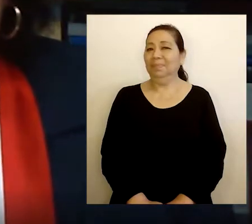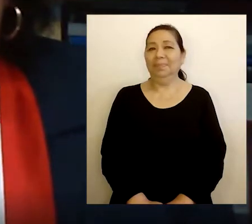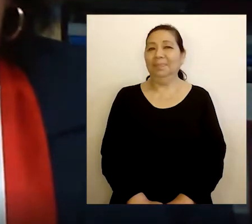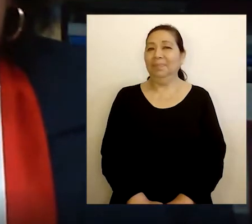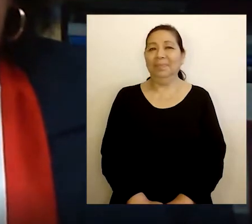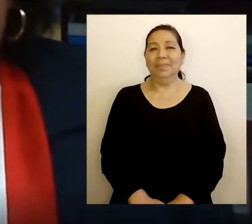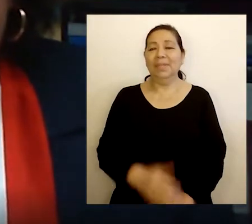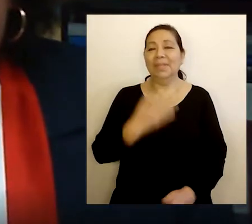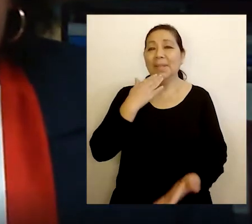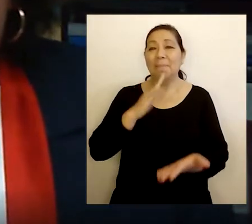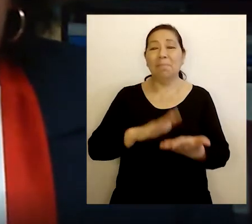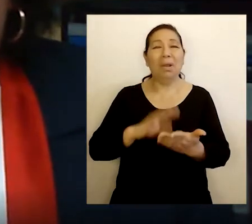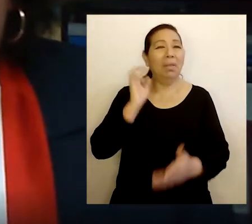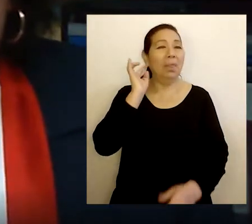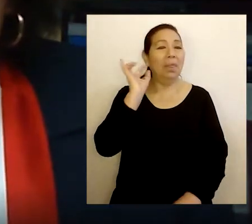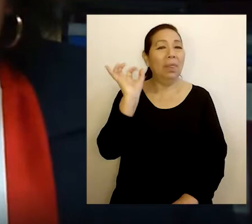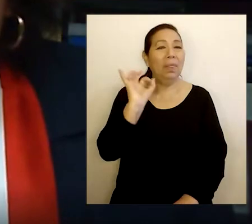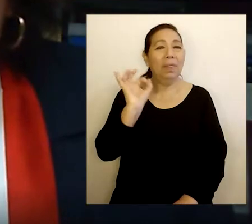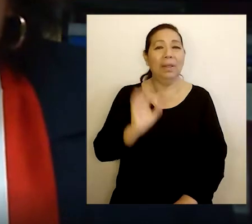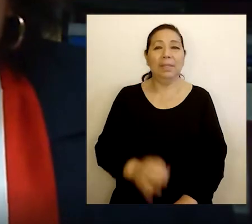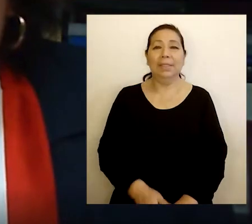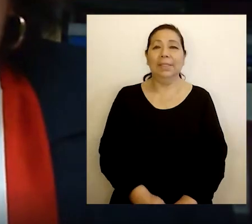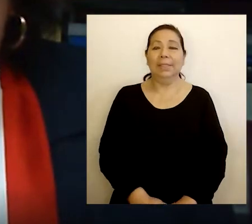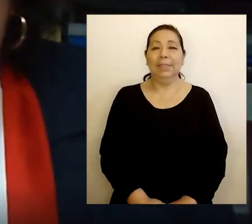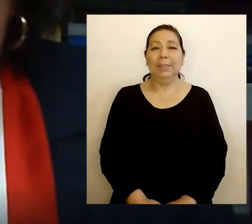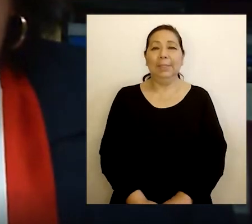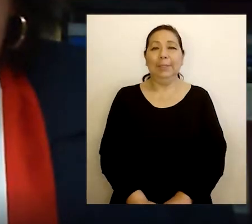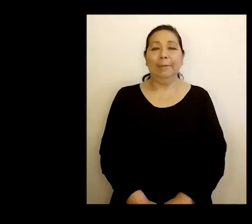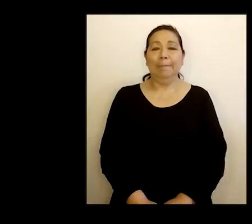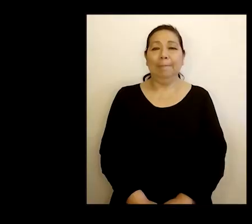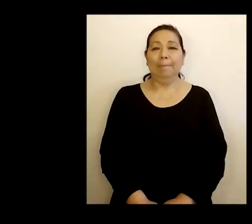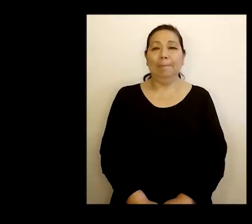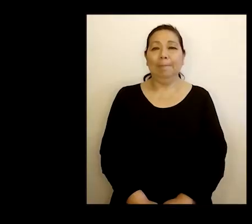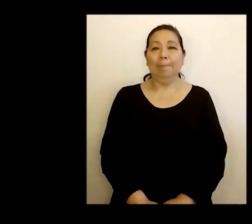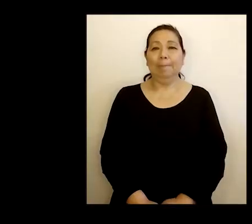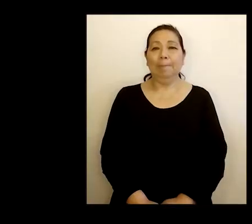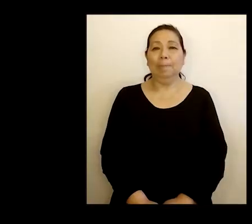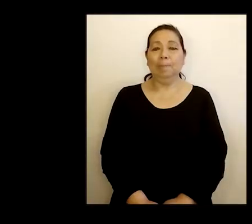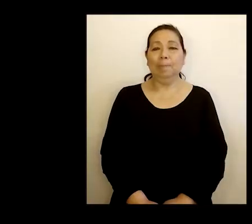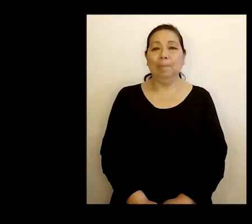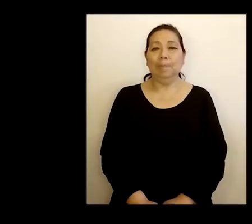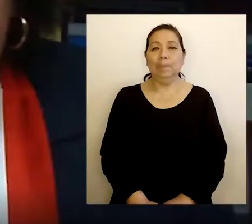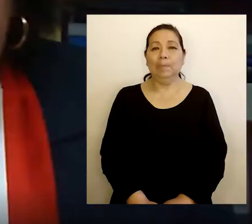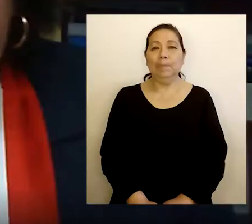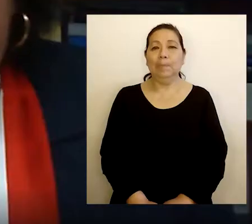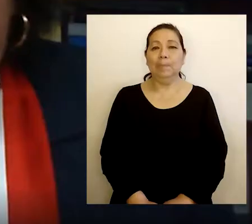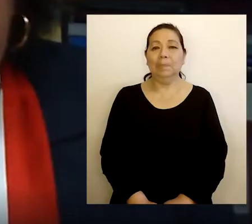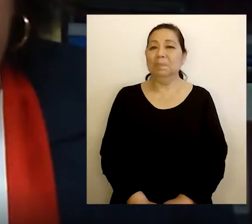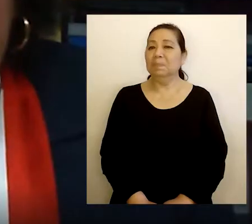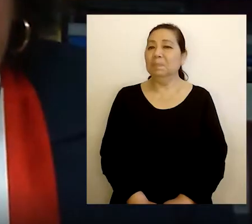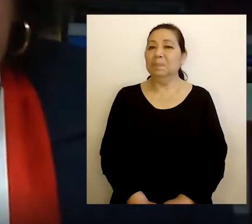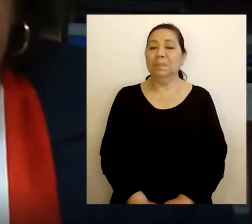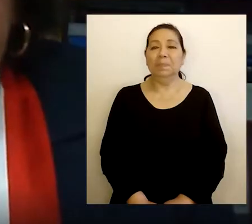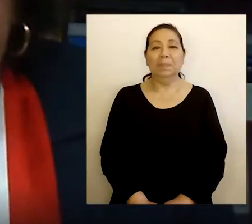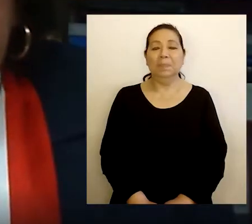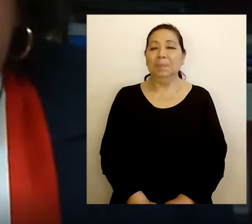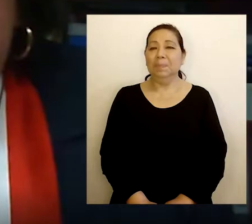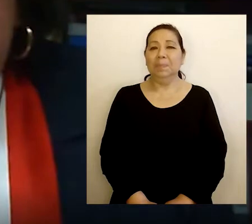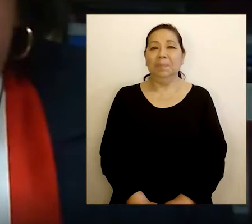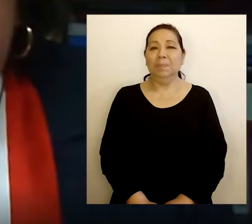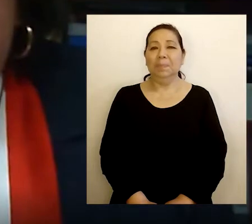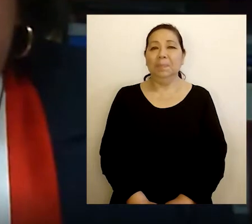No escucha nada. Bueno.